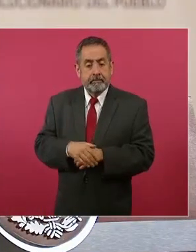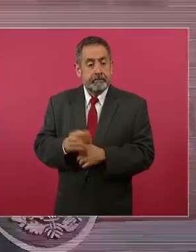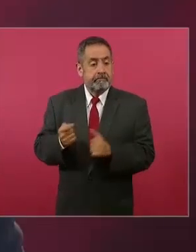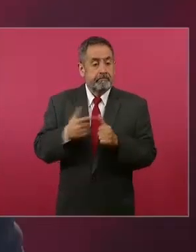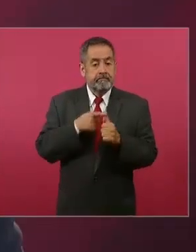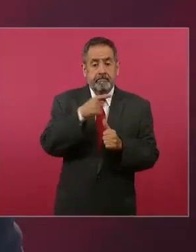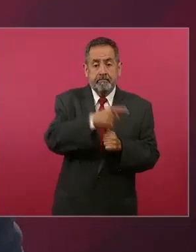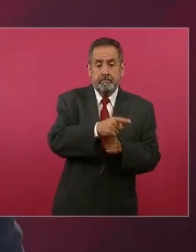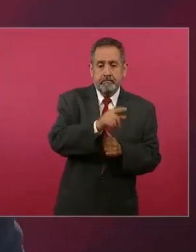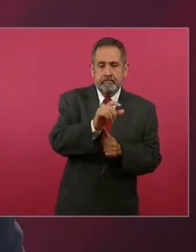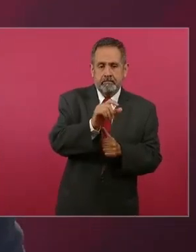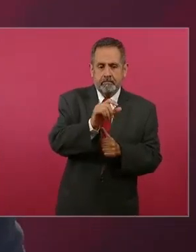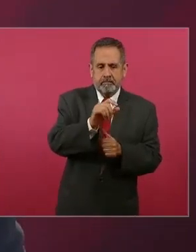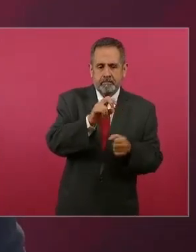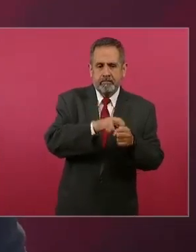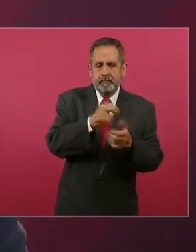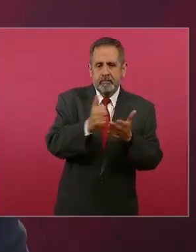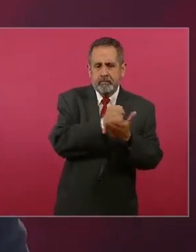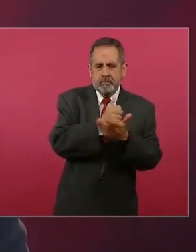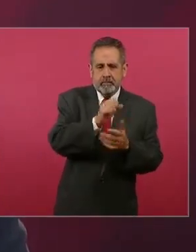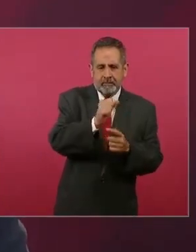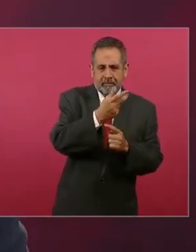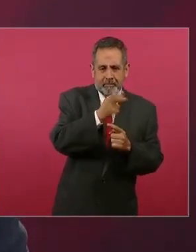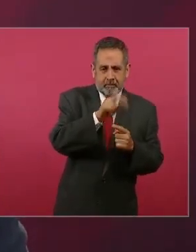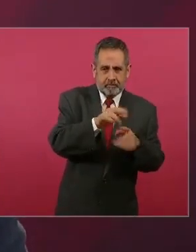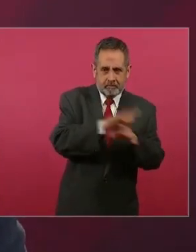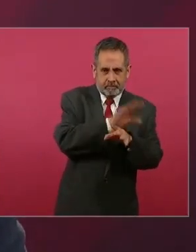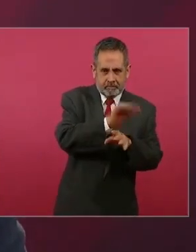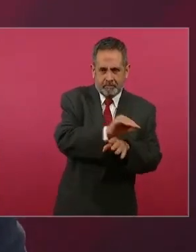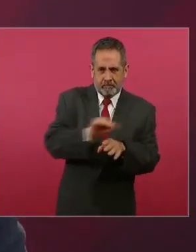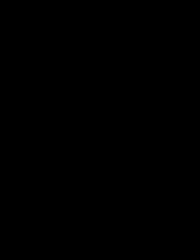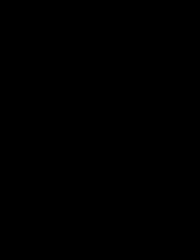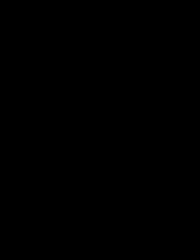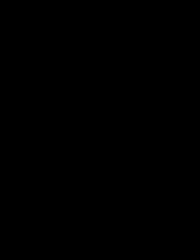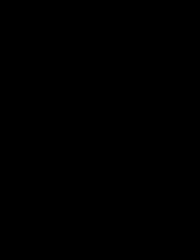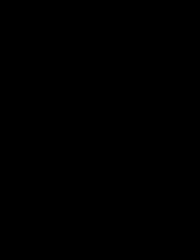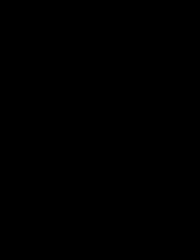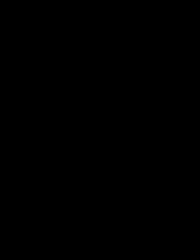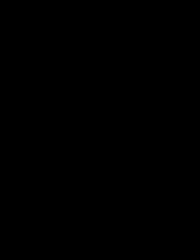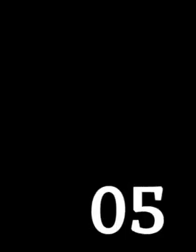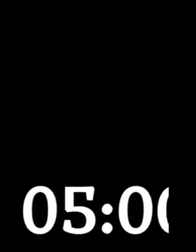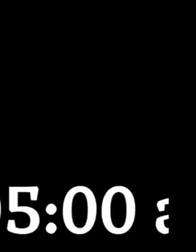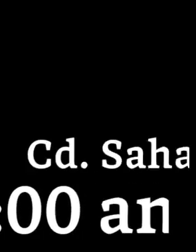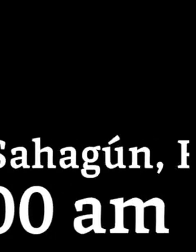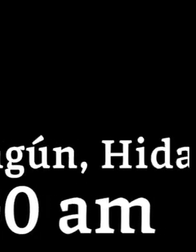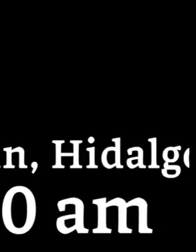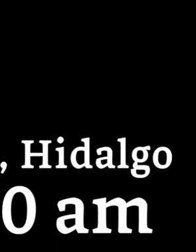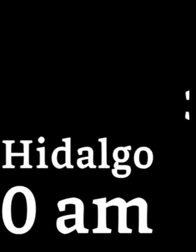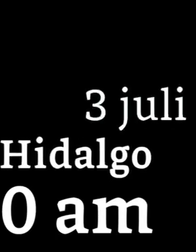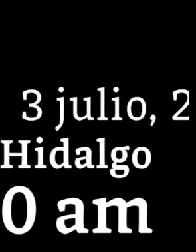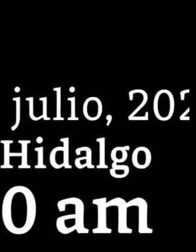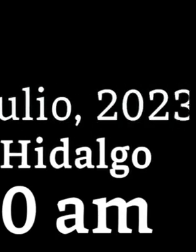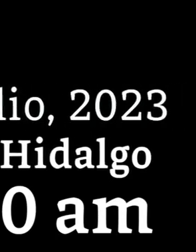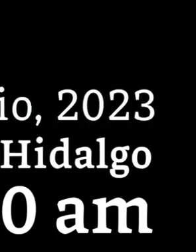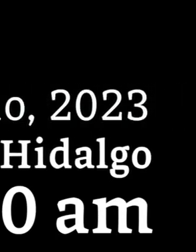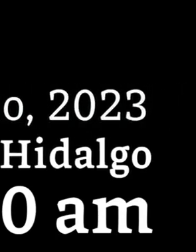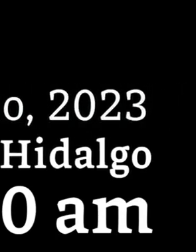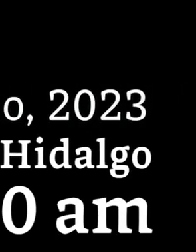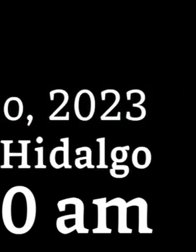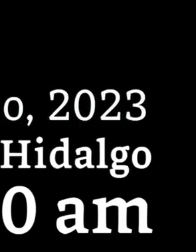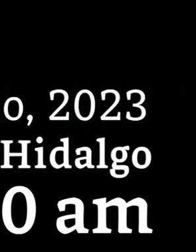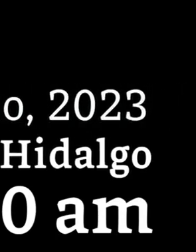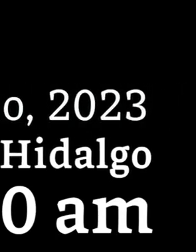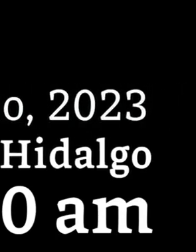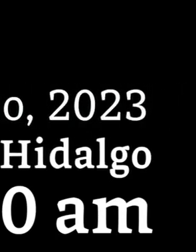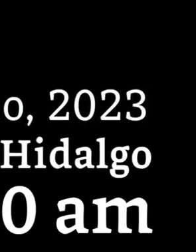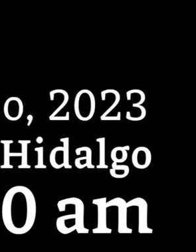Esta mañana el director del Fondo Nacional de Fomento al Turismo, Javier May, informó que el primer convoy de cuatro vagones del Tren Maya salió hoy a las 5